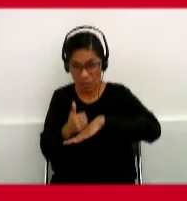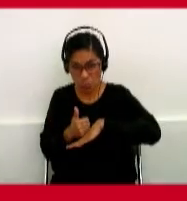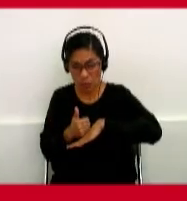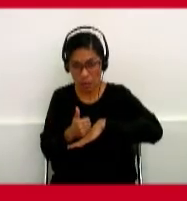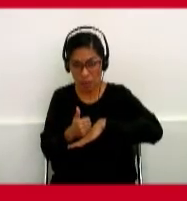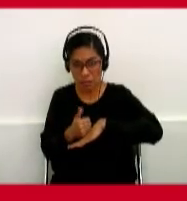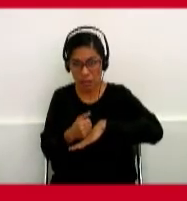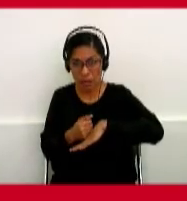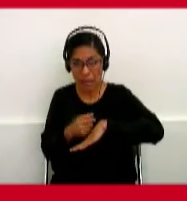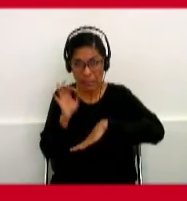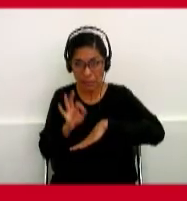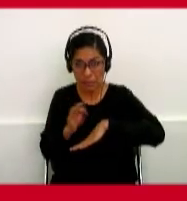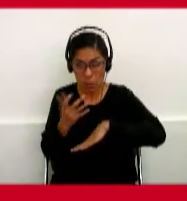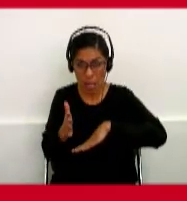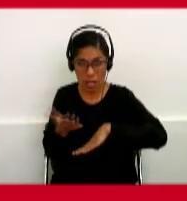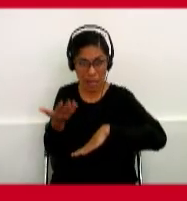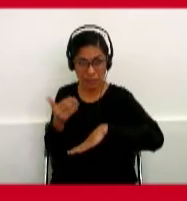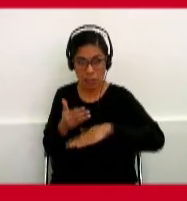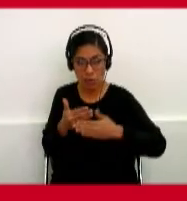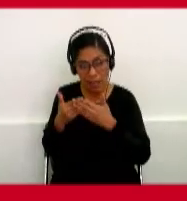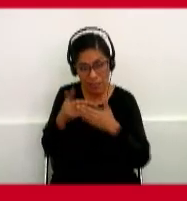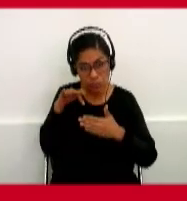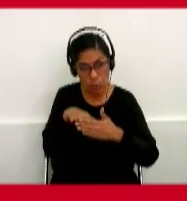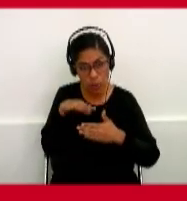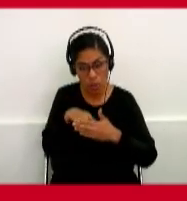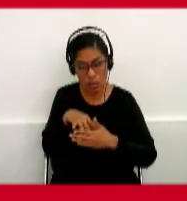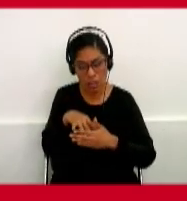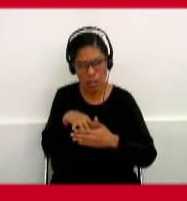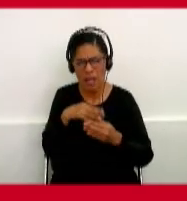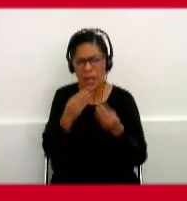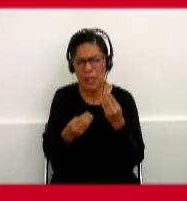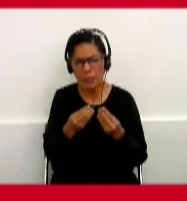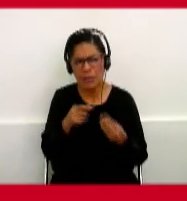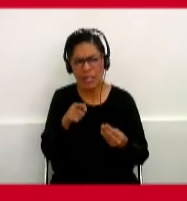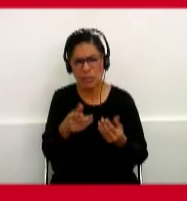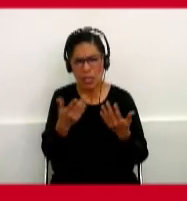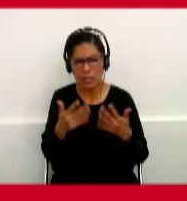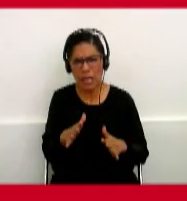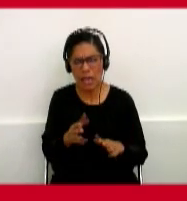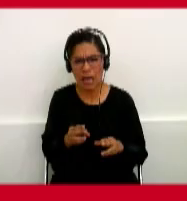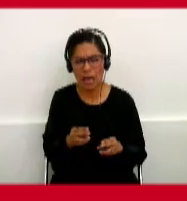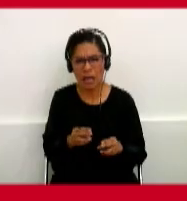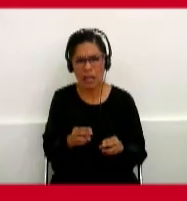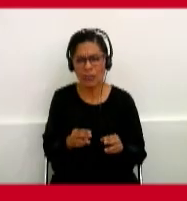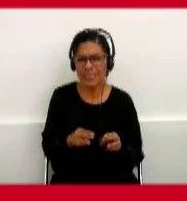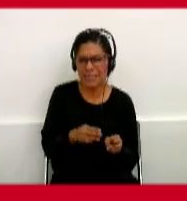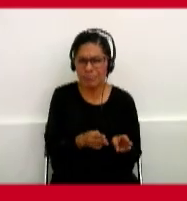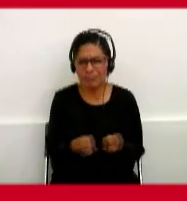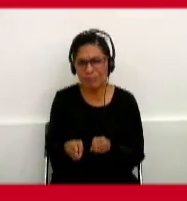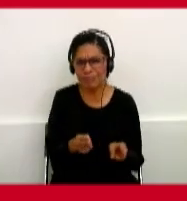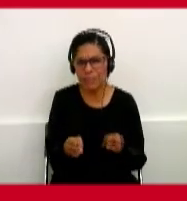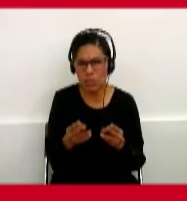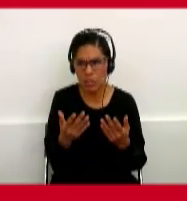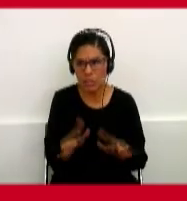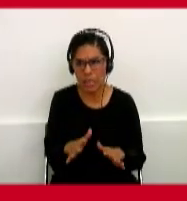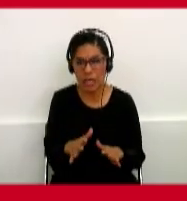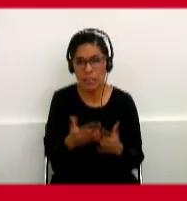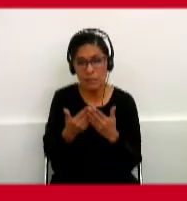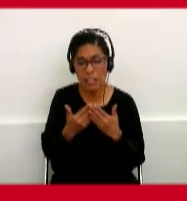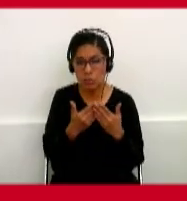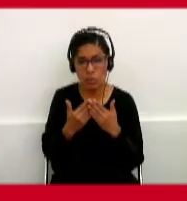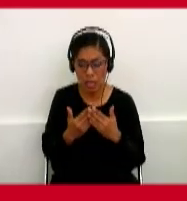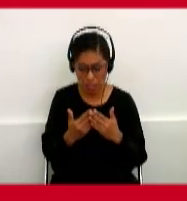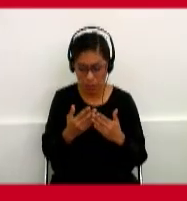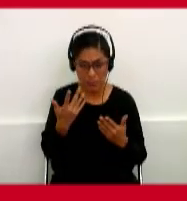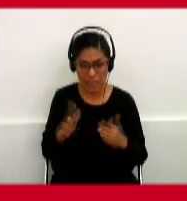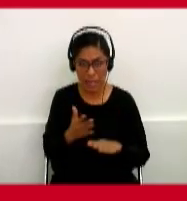Entonces, ¿por qué entonces se hizo con esta metodología? Es porque antiguamente se han estudiado este tipo de superficie